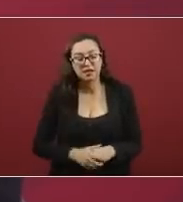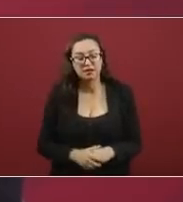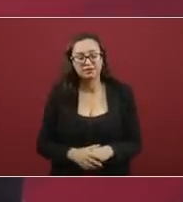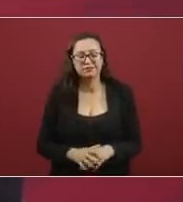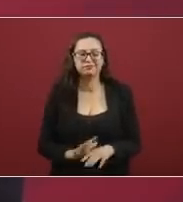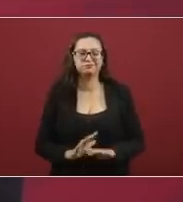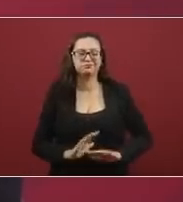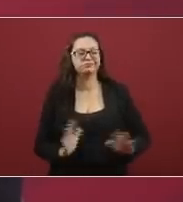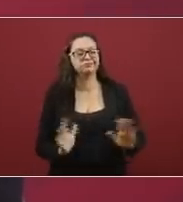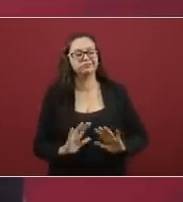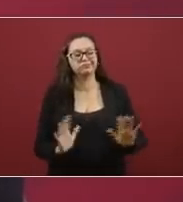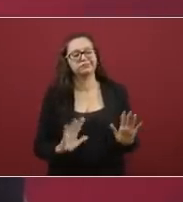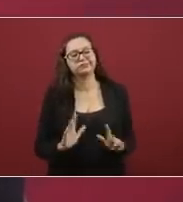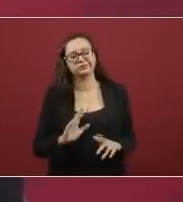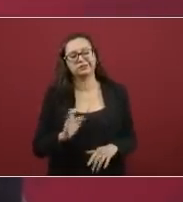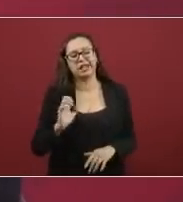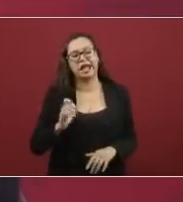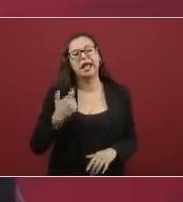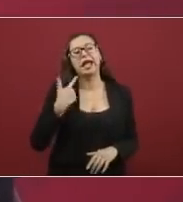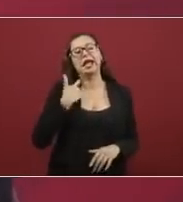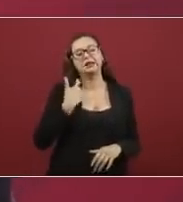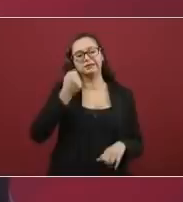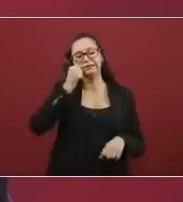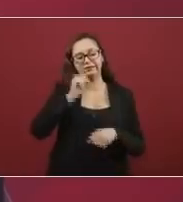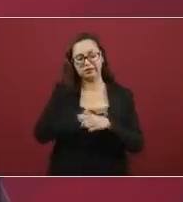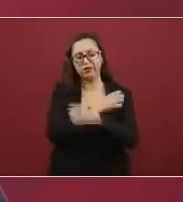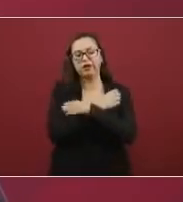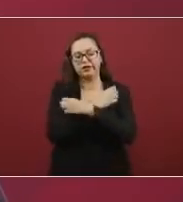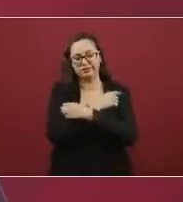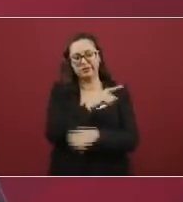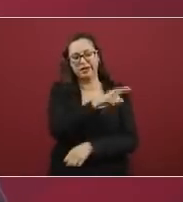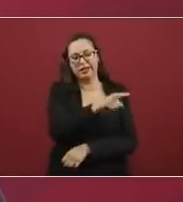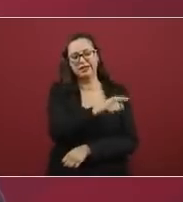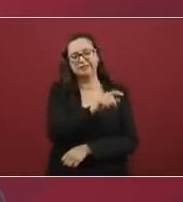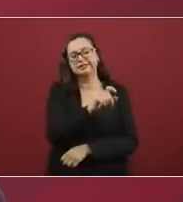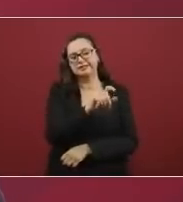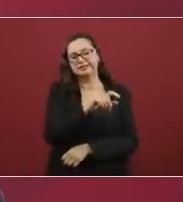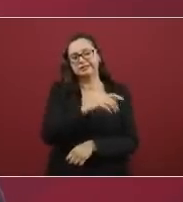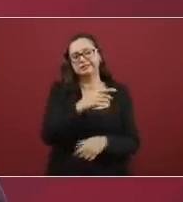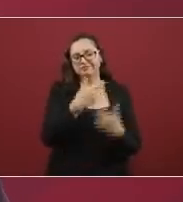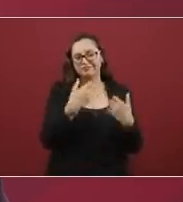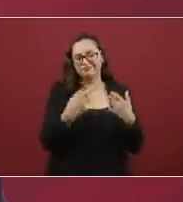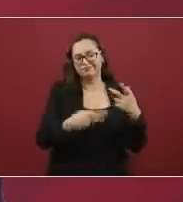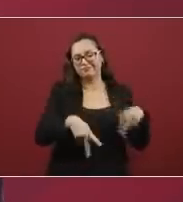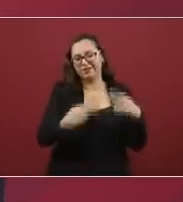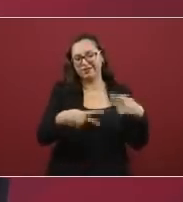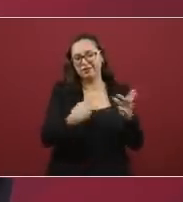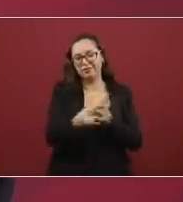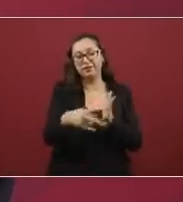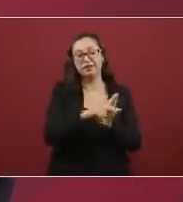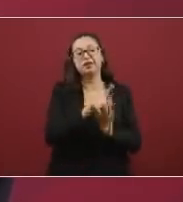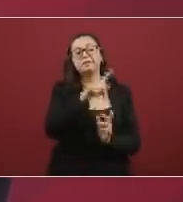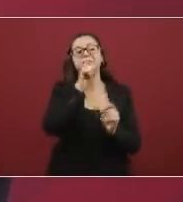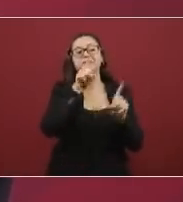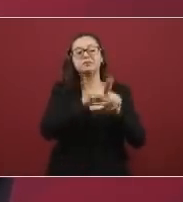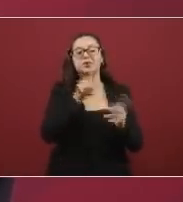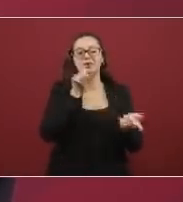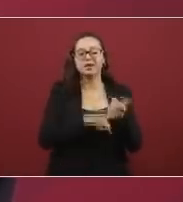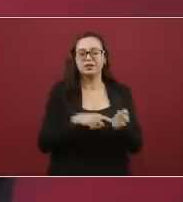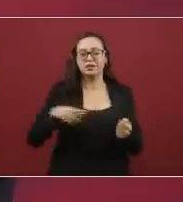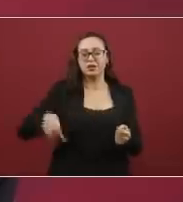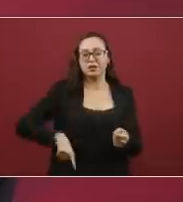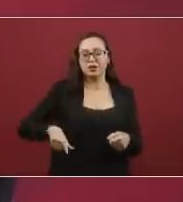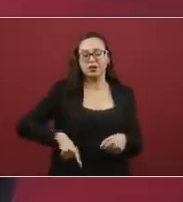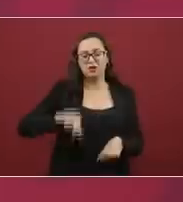entonces de secretario de Educación, porque en efecto cuando fue gobernador de un estado vendió la Plaza